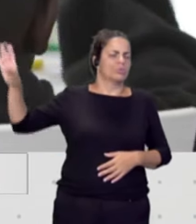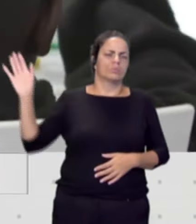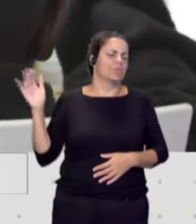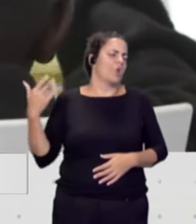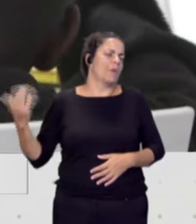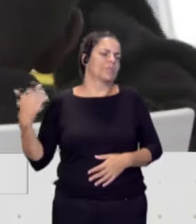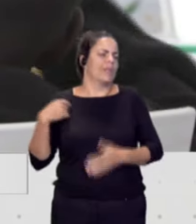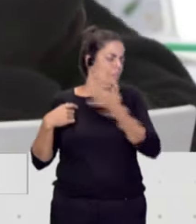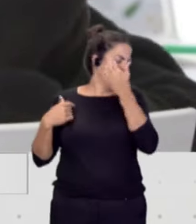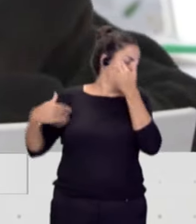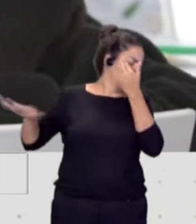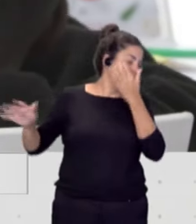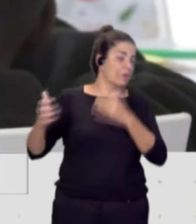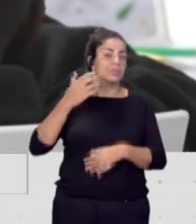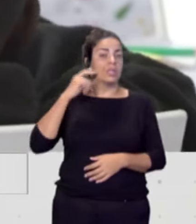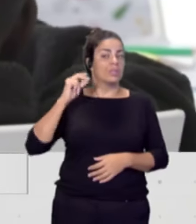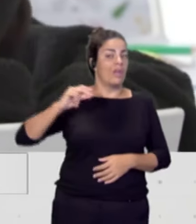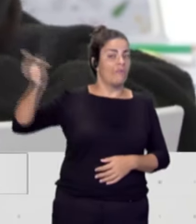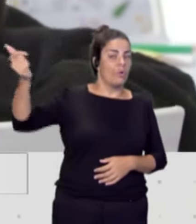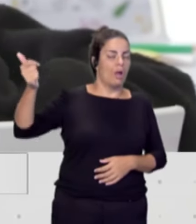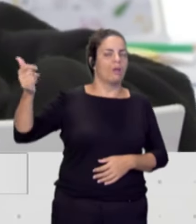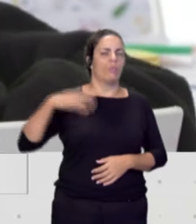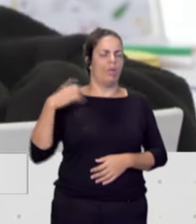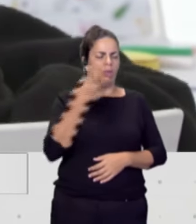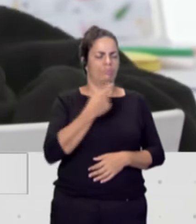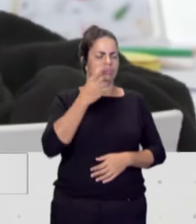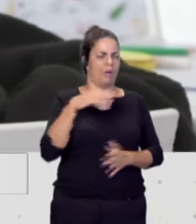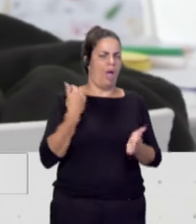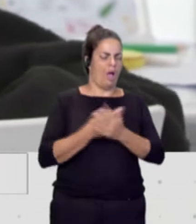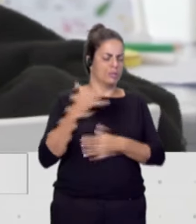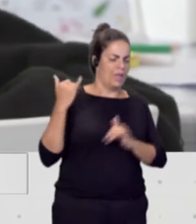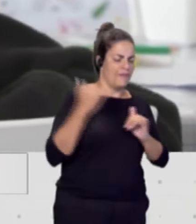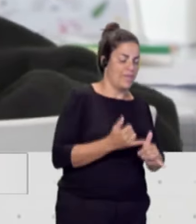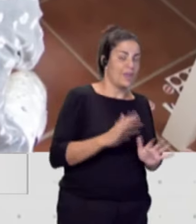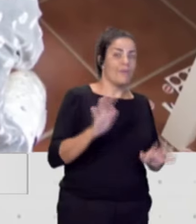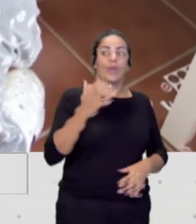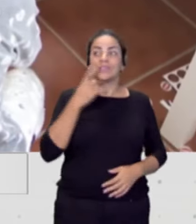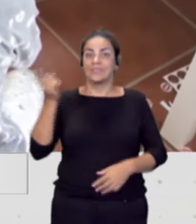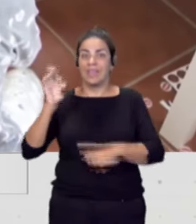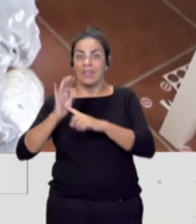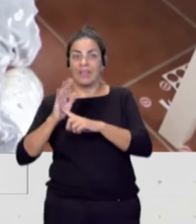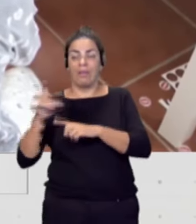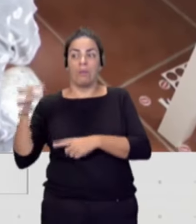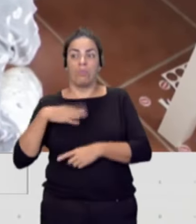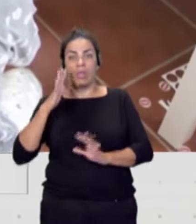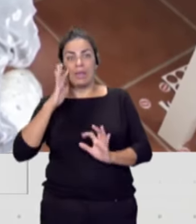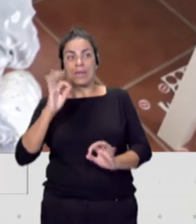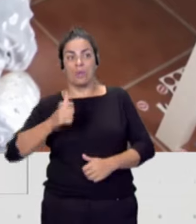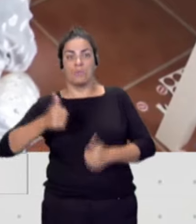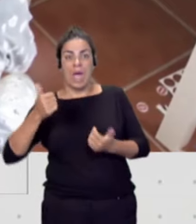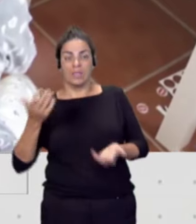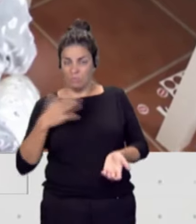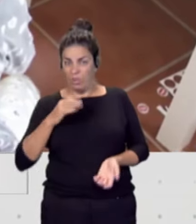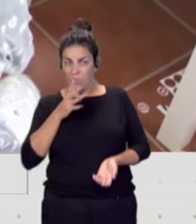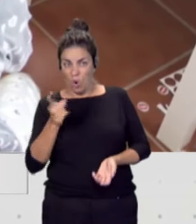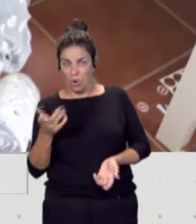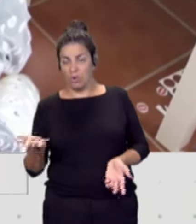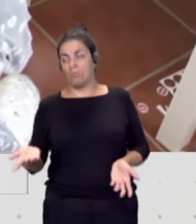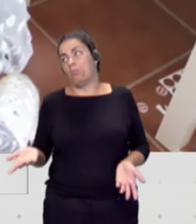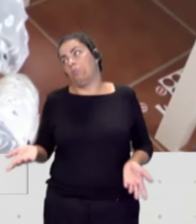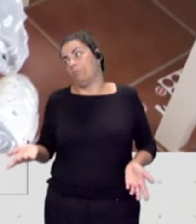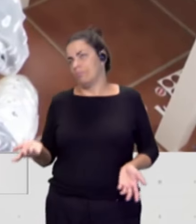si se fugan, tardan mucho en llegar aquí. Si están en Castilla, ¿hay más riesgos? Yo es que, sinceramente,